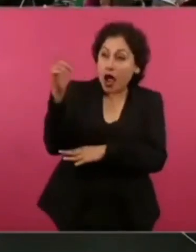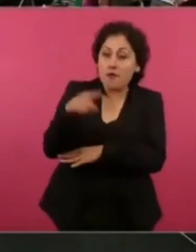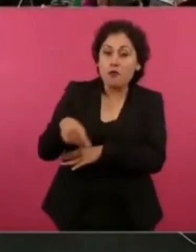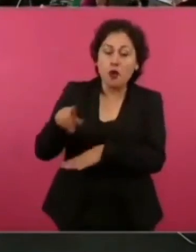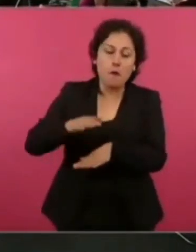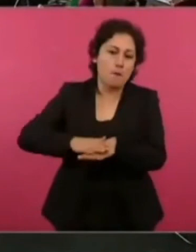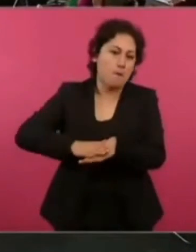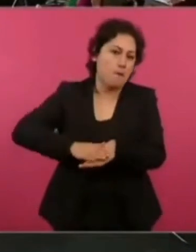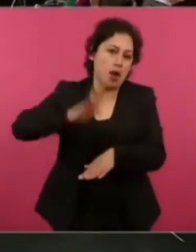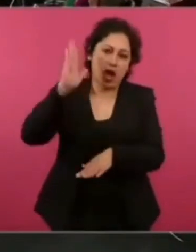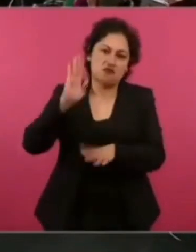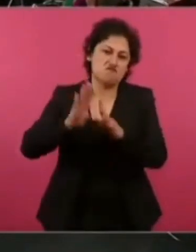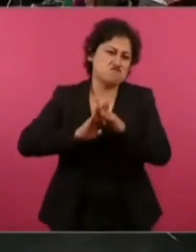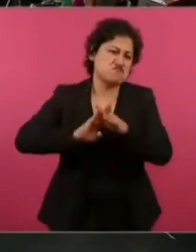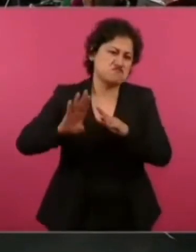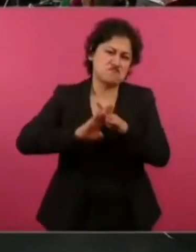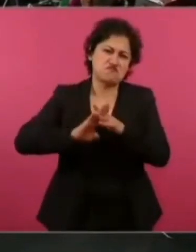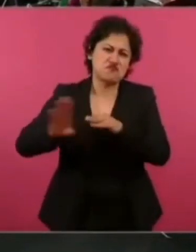México perdieron población